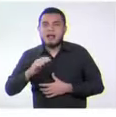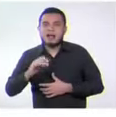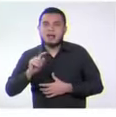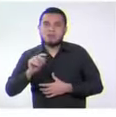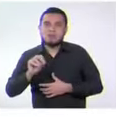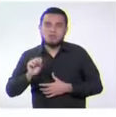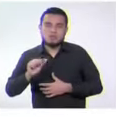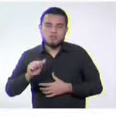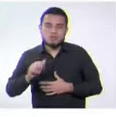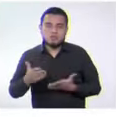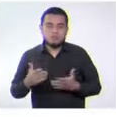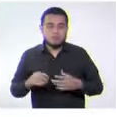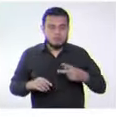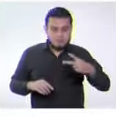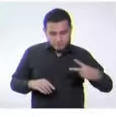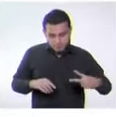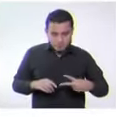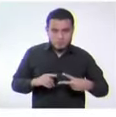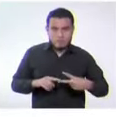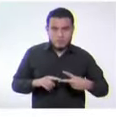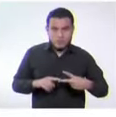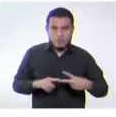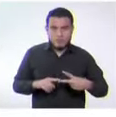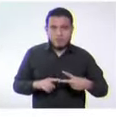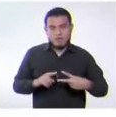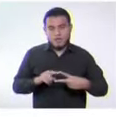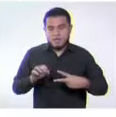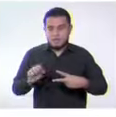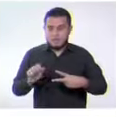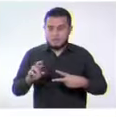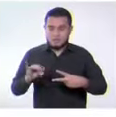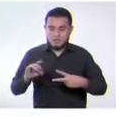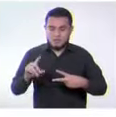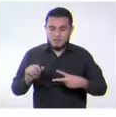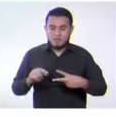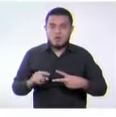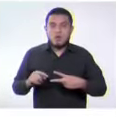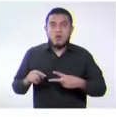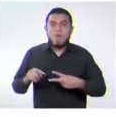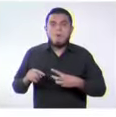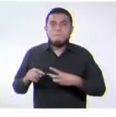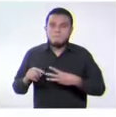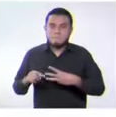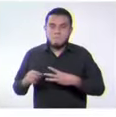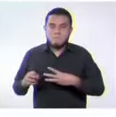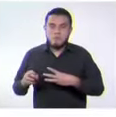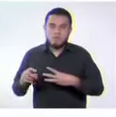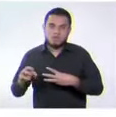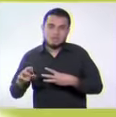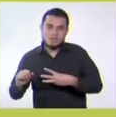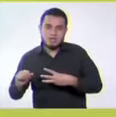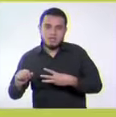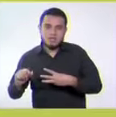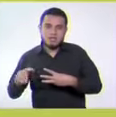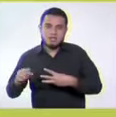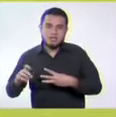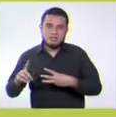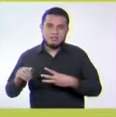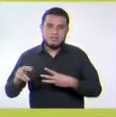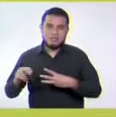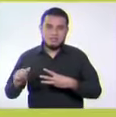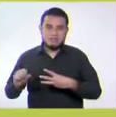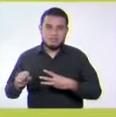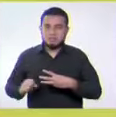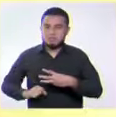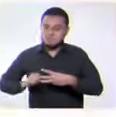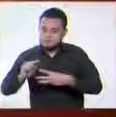no saponificables se clasifican en esteroides, prostaglandinas y terpenoides. Los